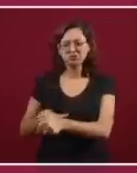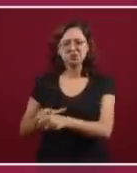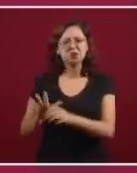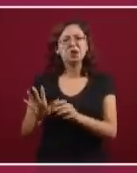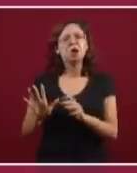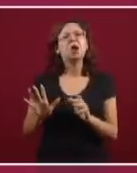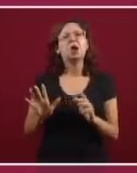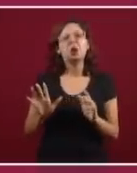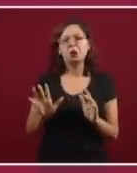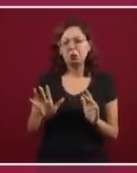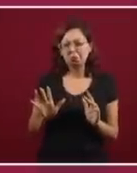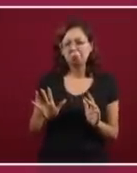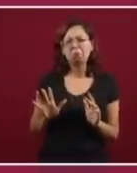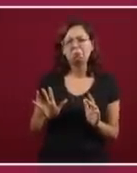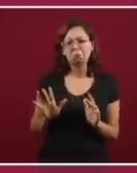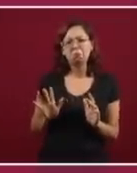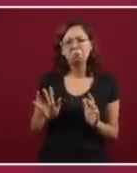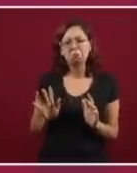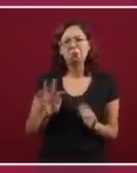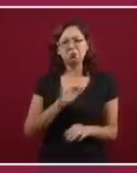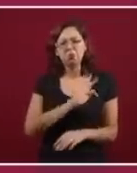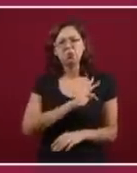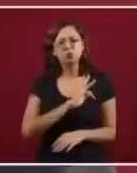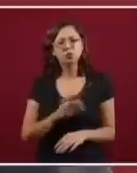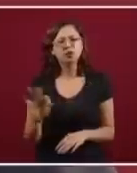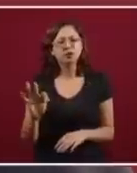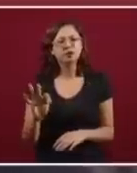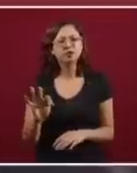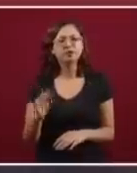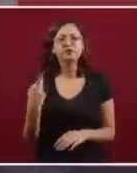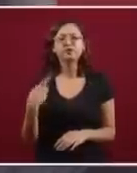se descarta pero